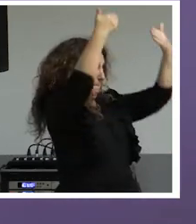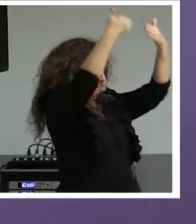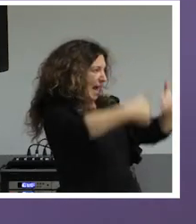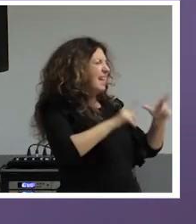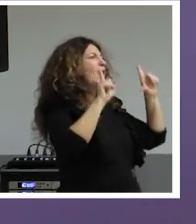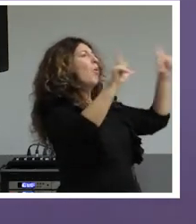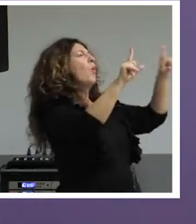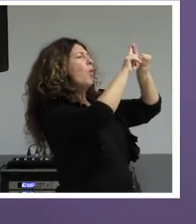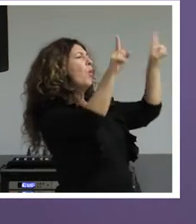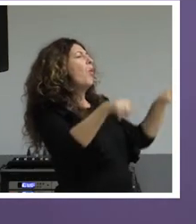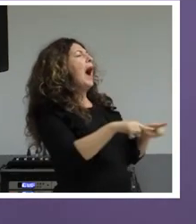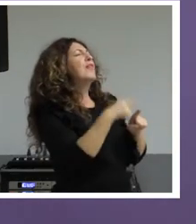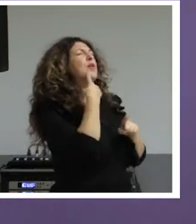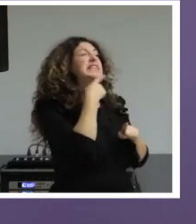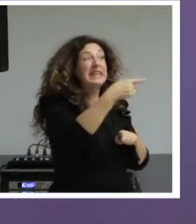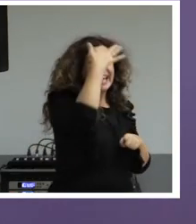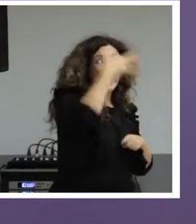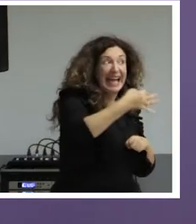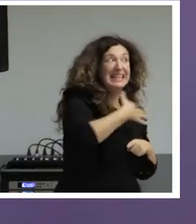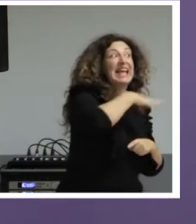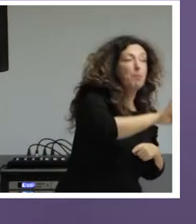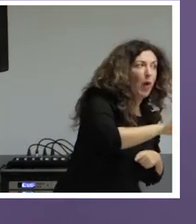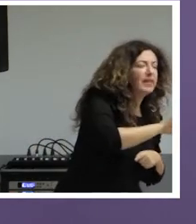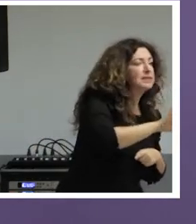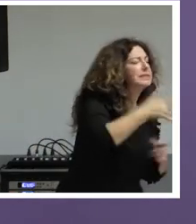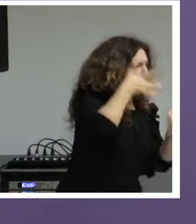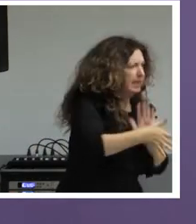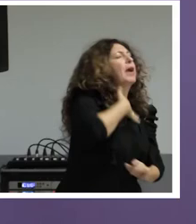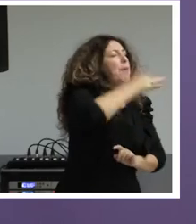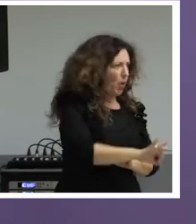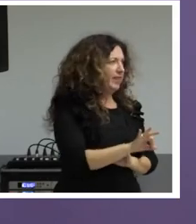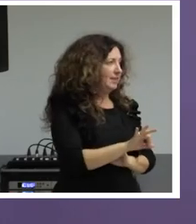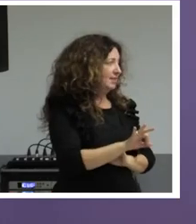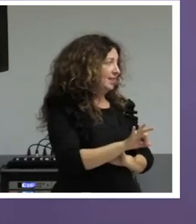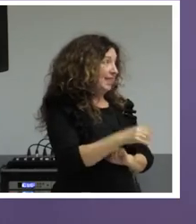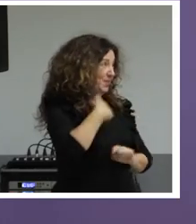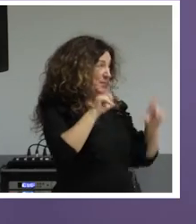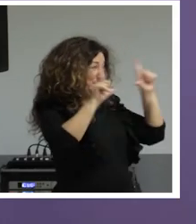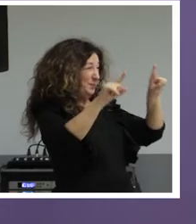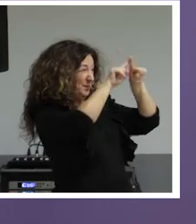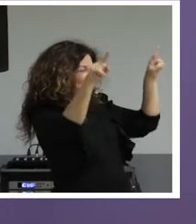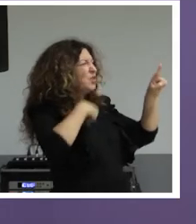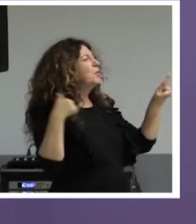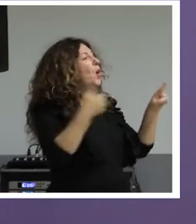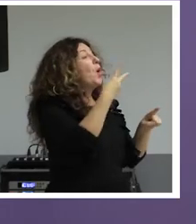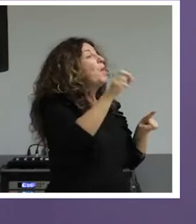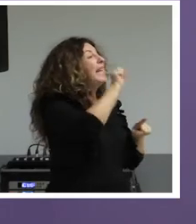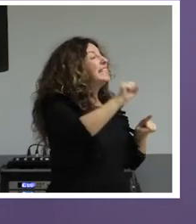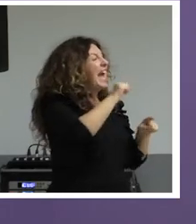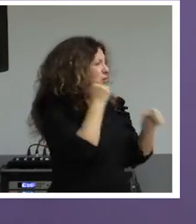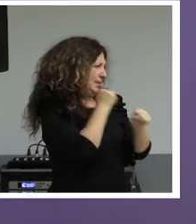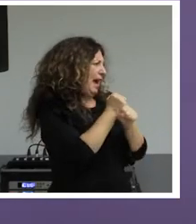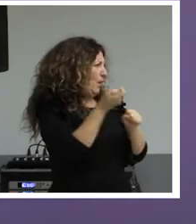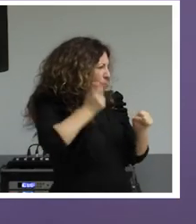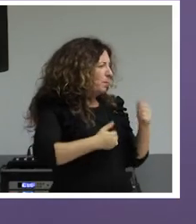voy terminando en el en la pared de mi casa hay un cuadro que se